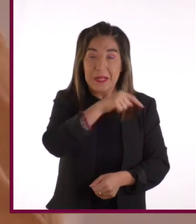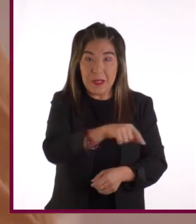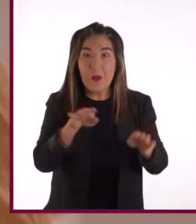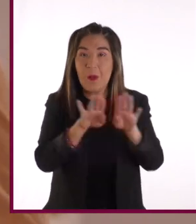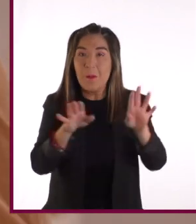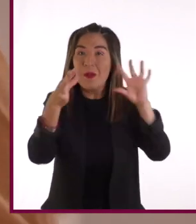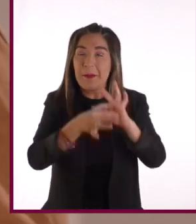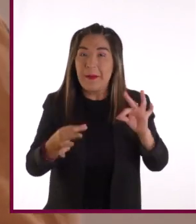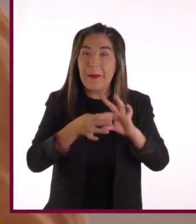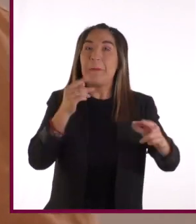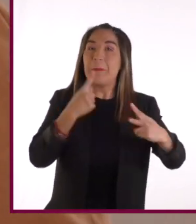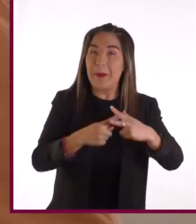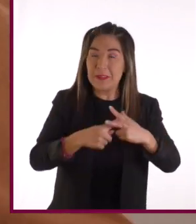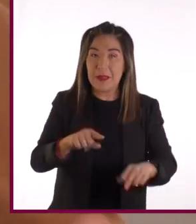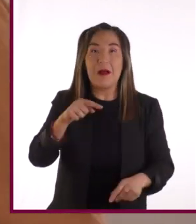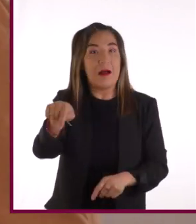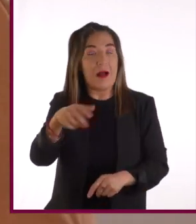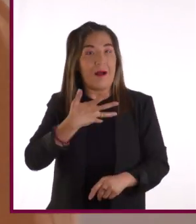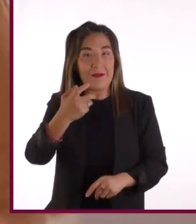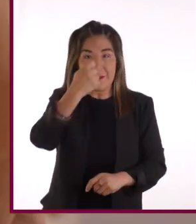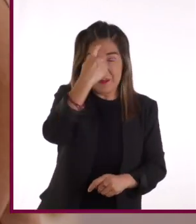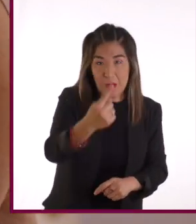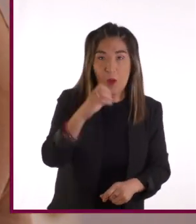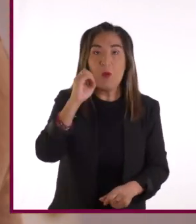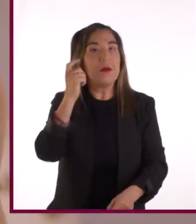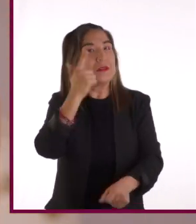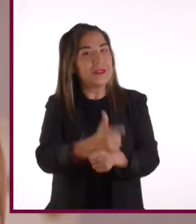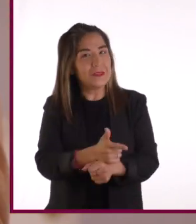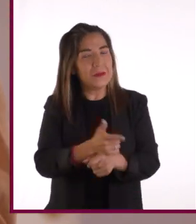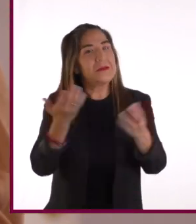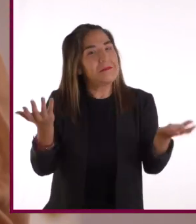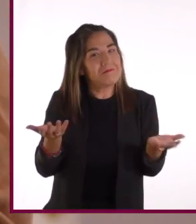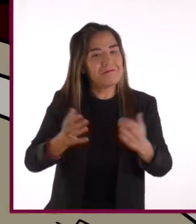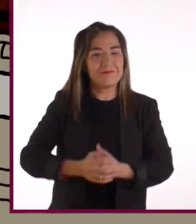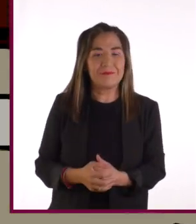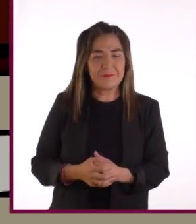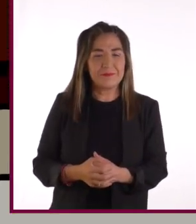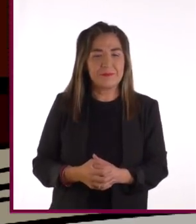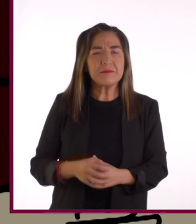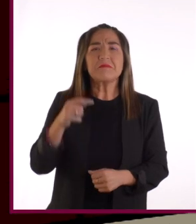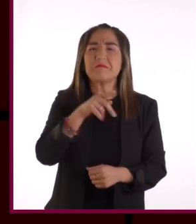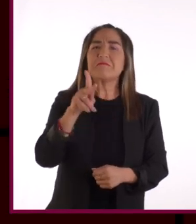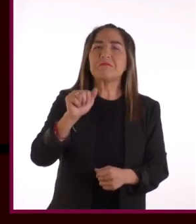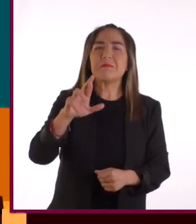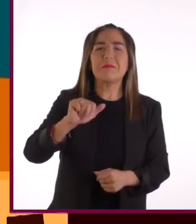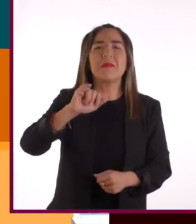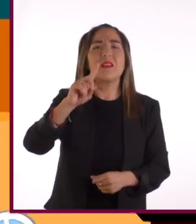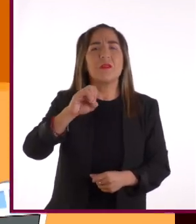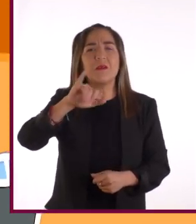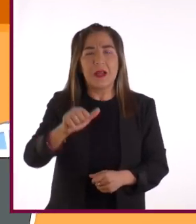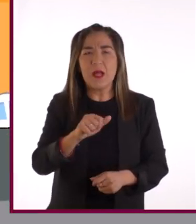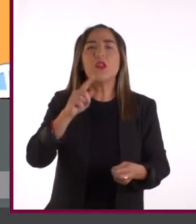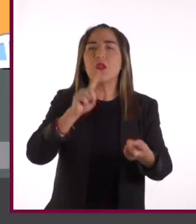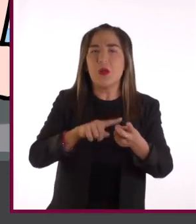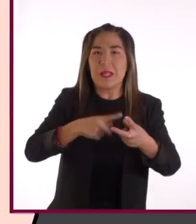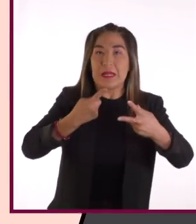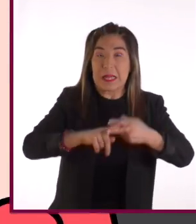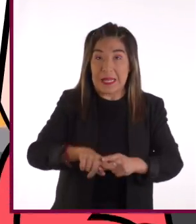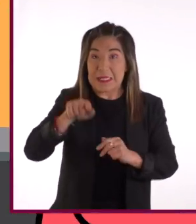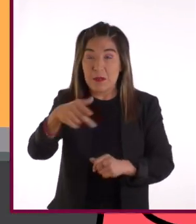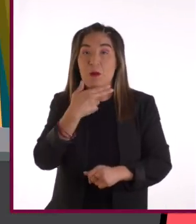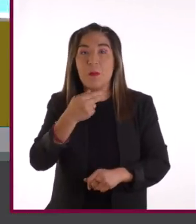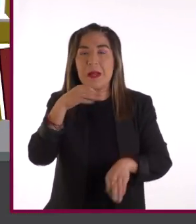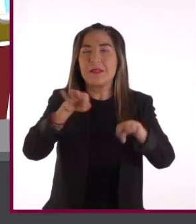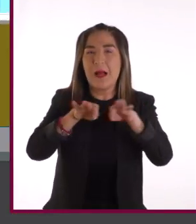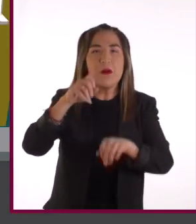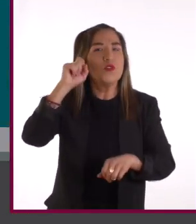esta paradoja nos ayuda a sostener que las matemáticas se inventan o se descubren. La paradoja inicia en un pueblo con un barbero,